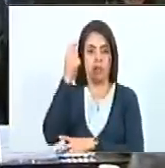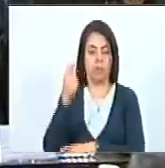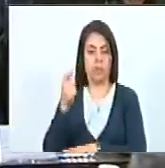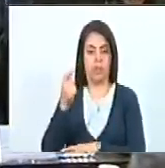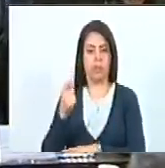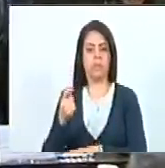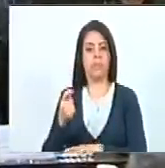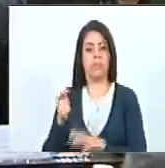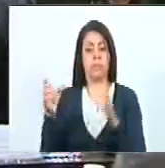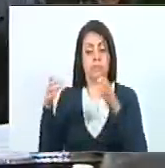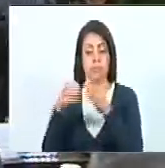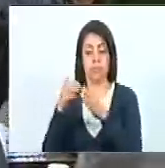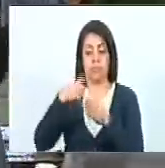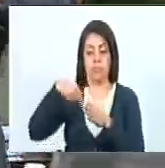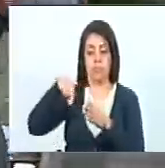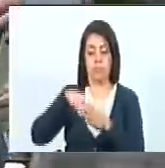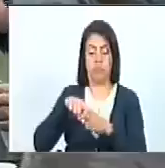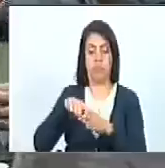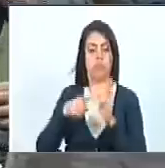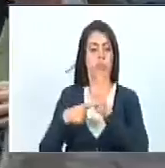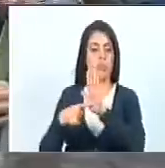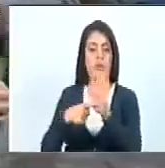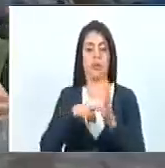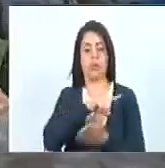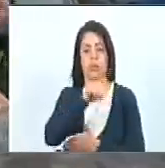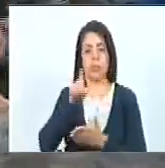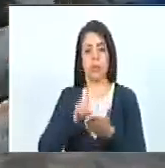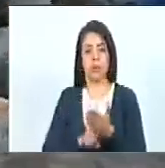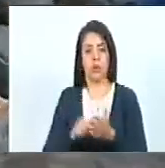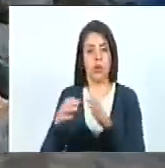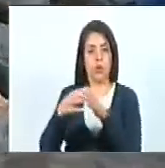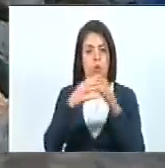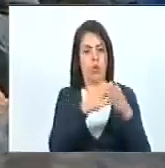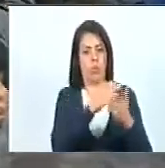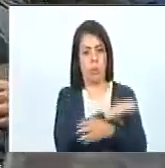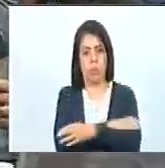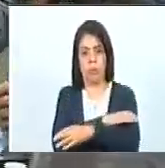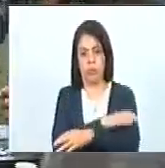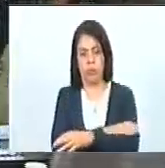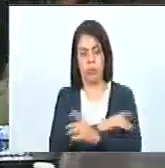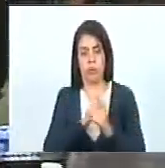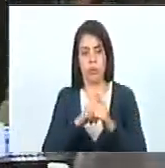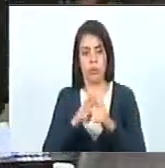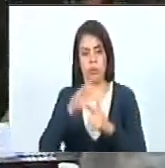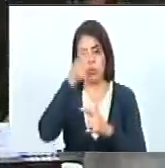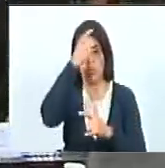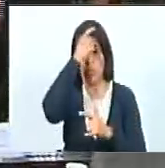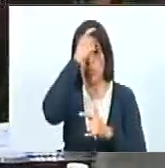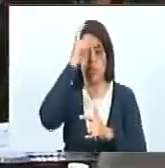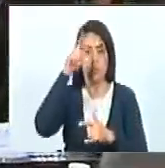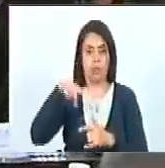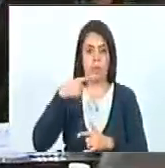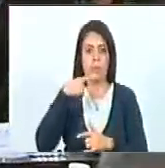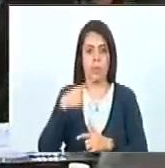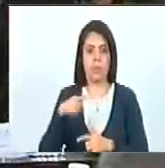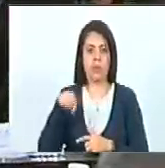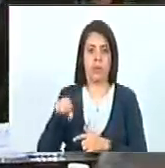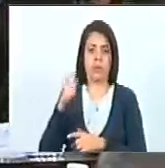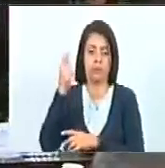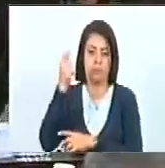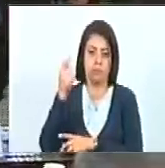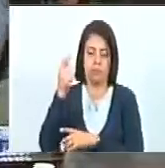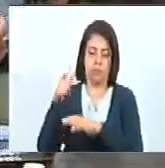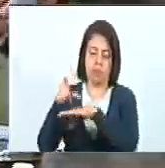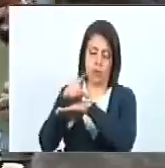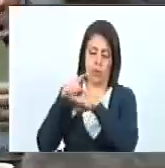un poder legislativo en donde está expresada plenamente todos los factores de la oposición turca y, por supuesto, del partido de